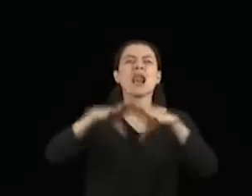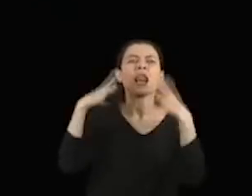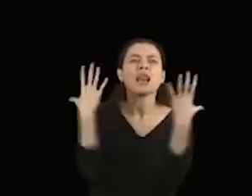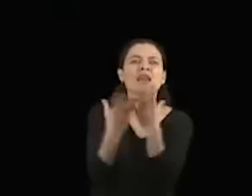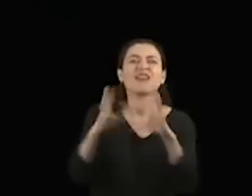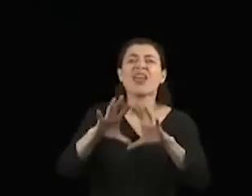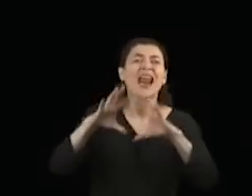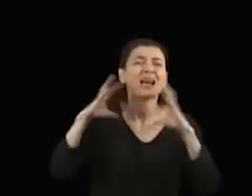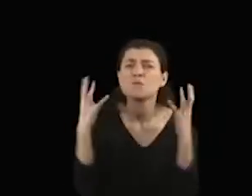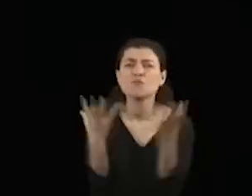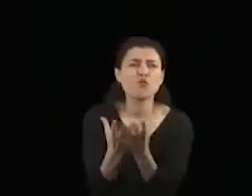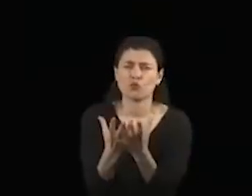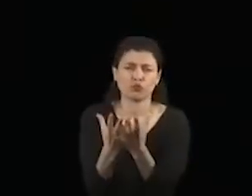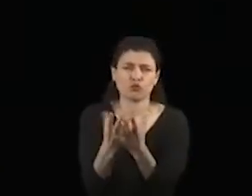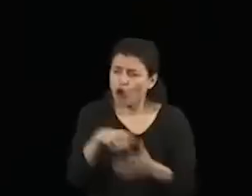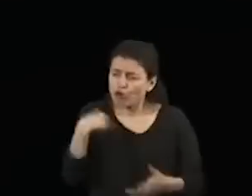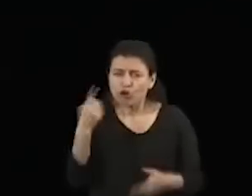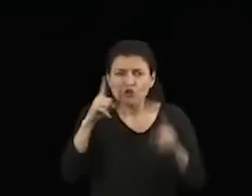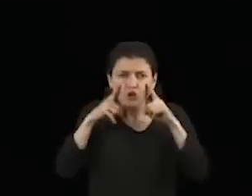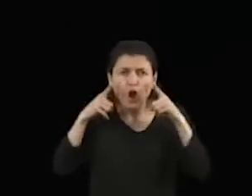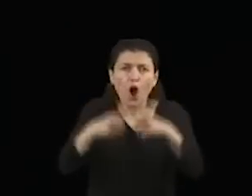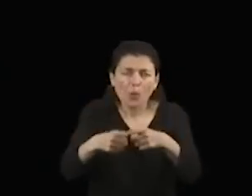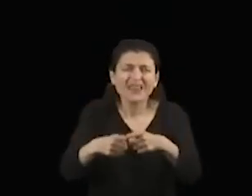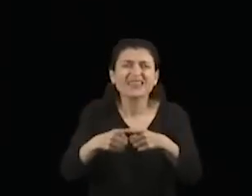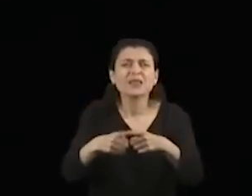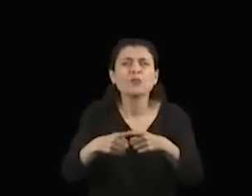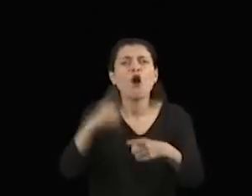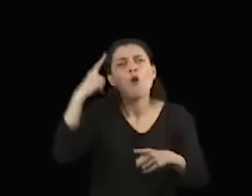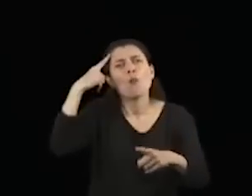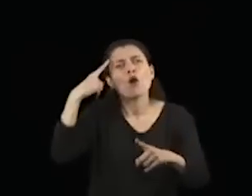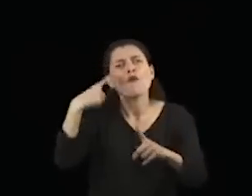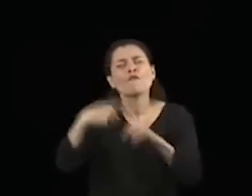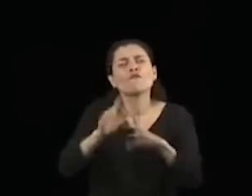país más próspero del planeta Tierra.